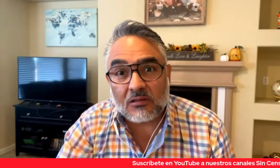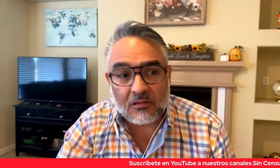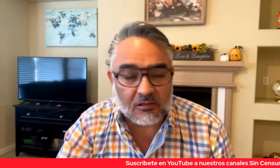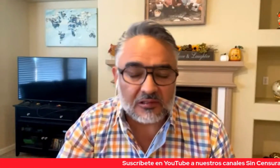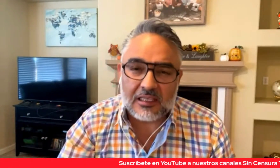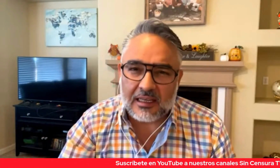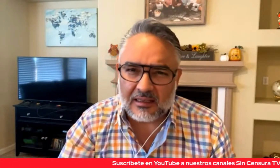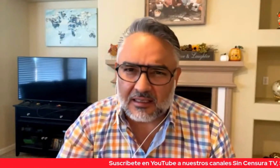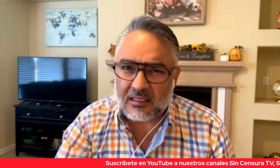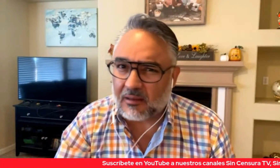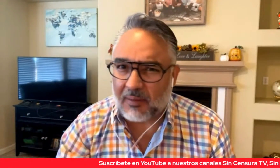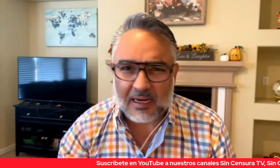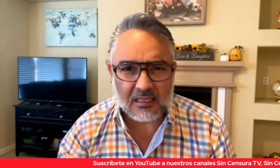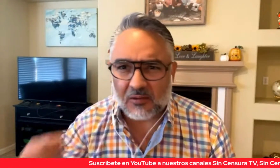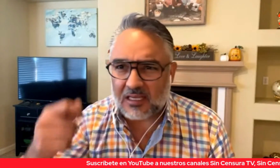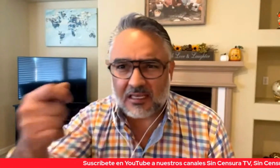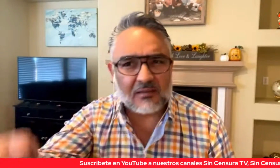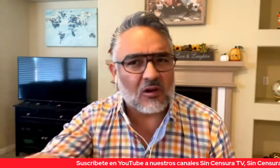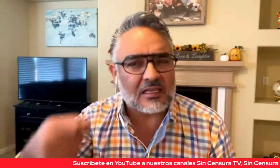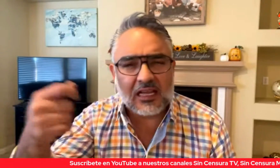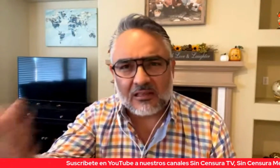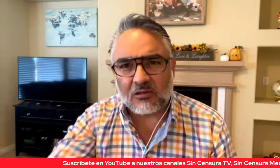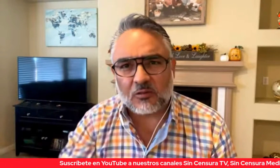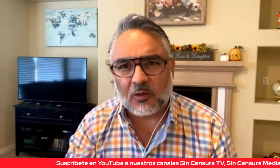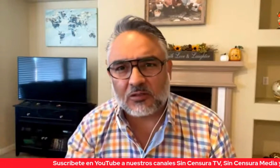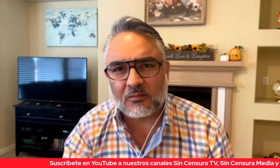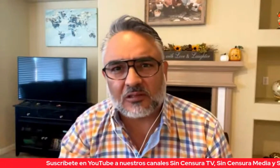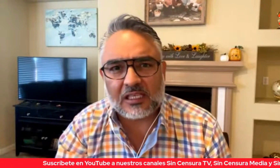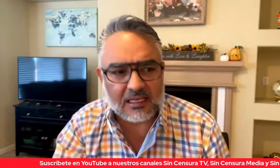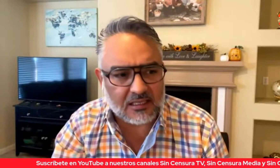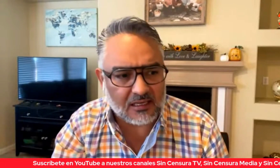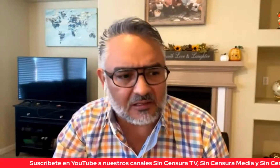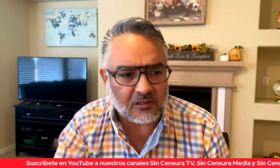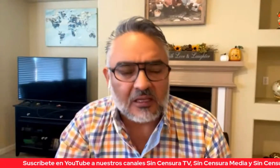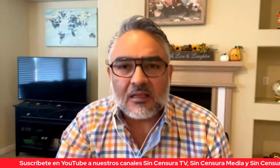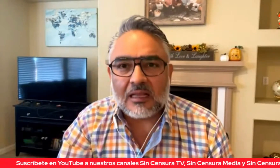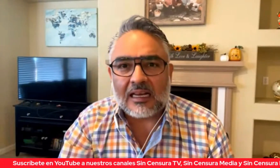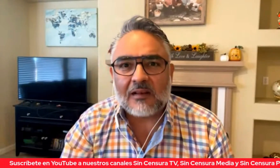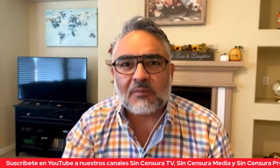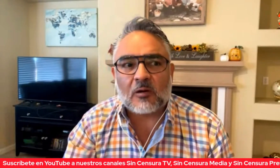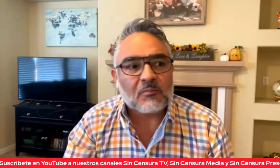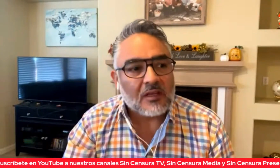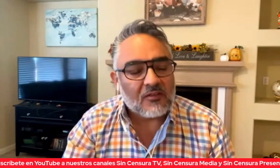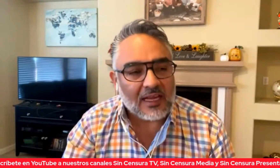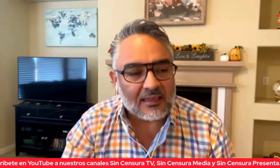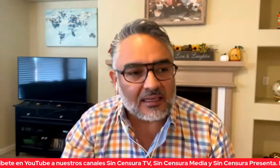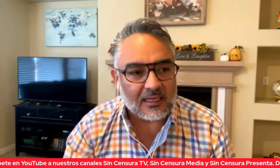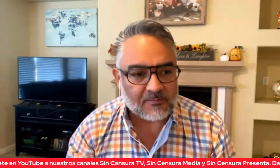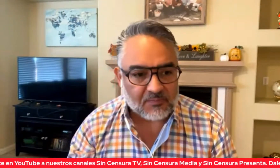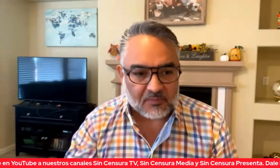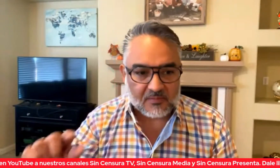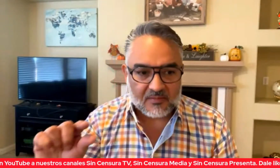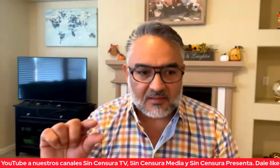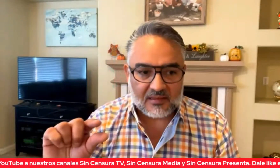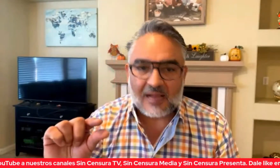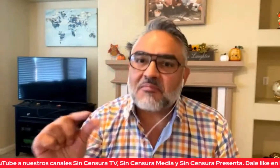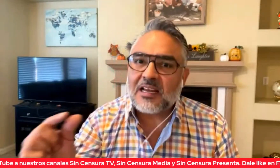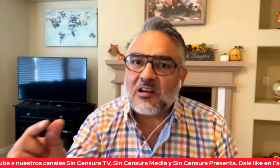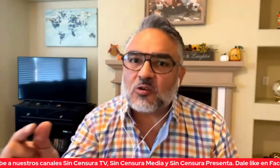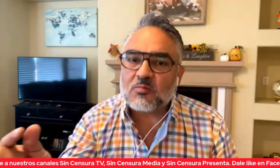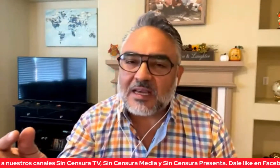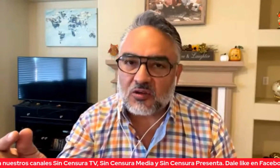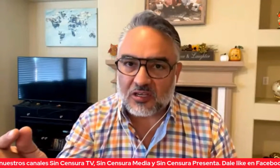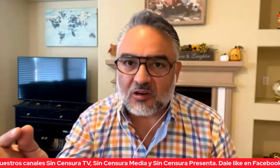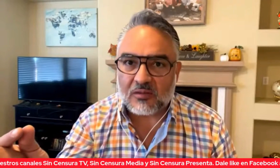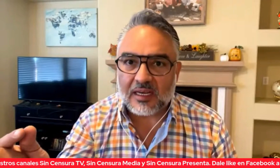América, en nuestro continente. Si te parece, te voy a seguir molestando en los próximos días, querido Daniel, pero fíjate que